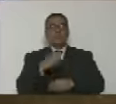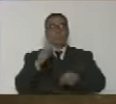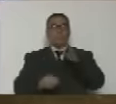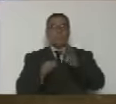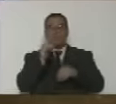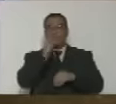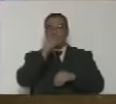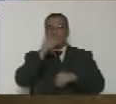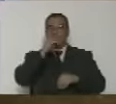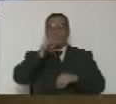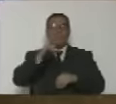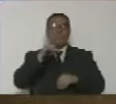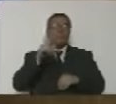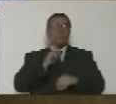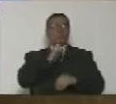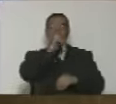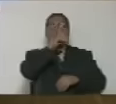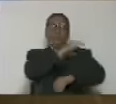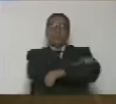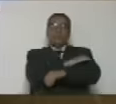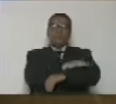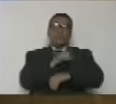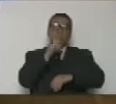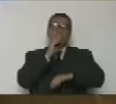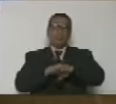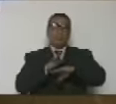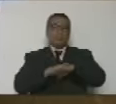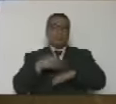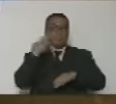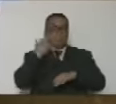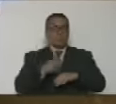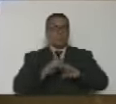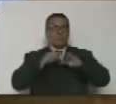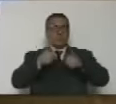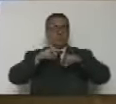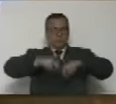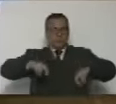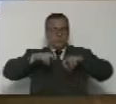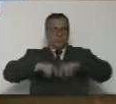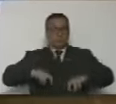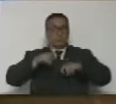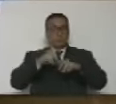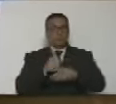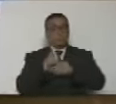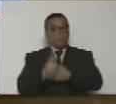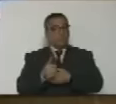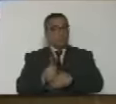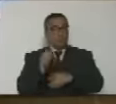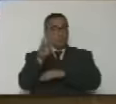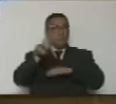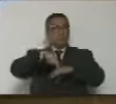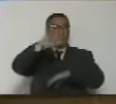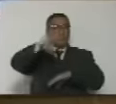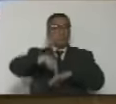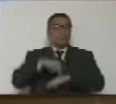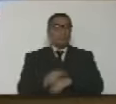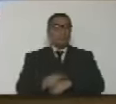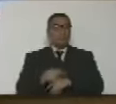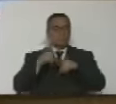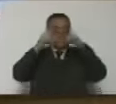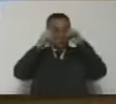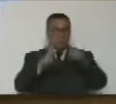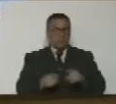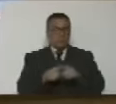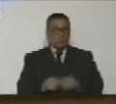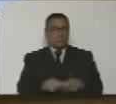y también denunció el silencio de la oposición por el horrible hecho y solicitó iniciar una investigación que coadyuve desde la Asamblea Nacional en la determinación